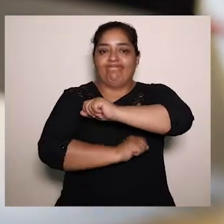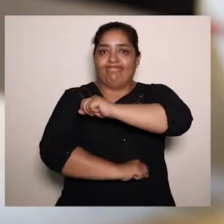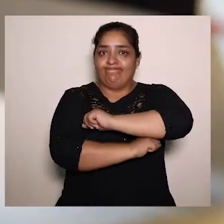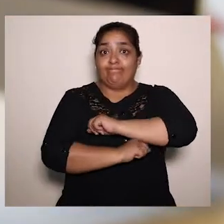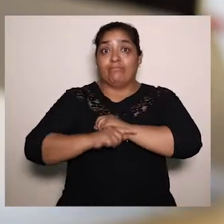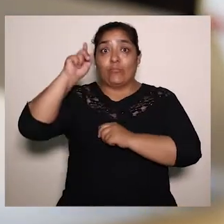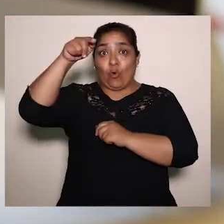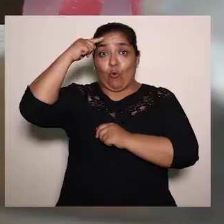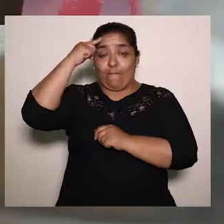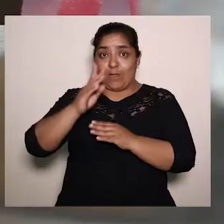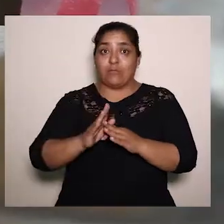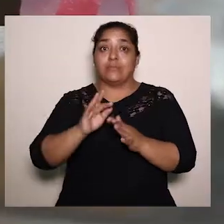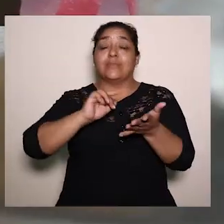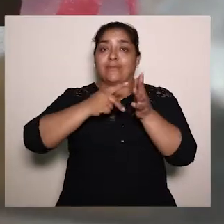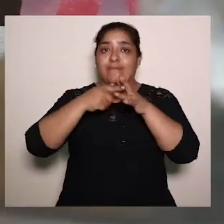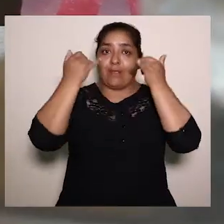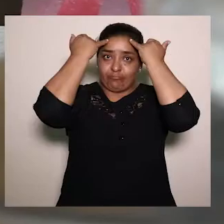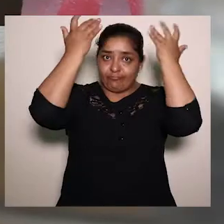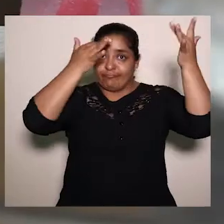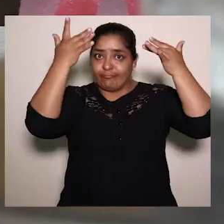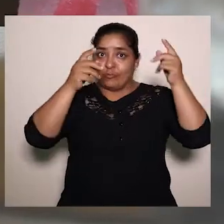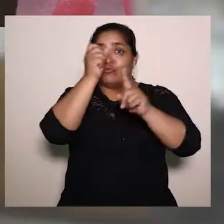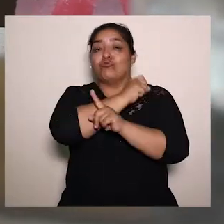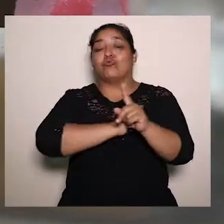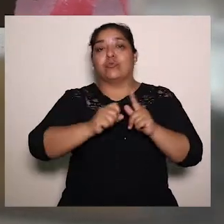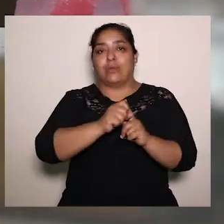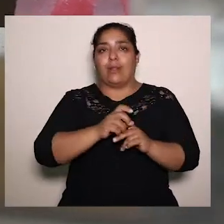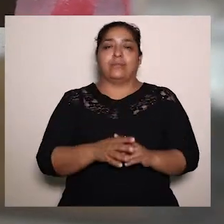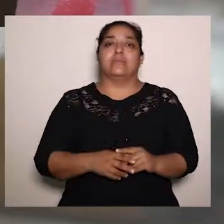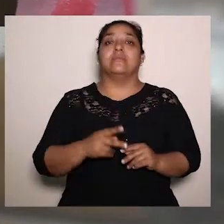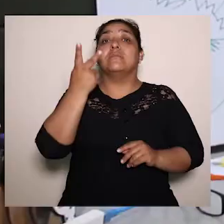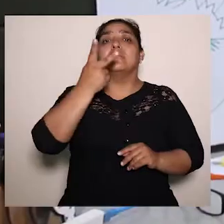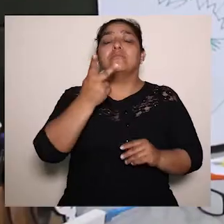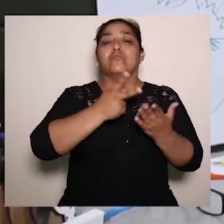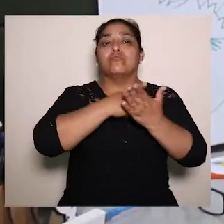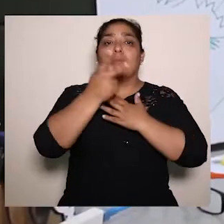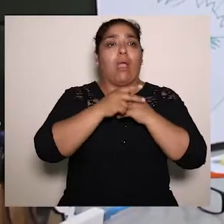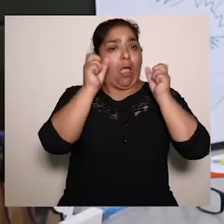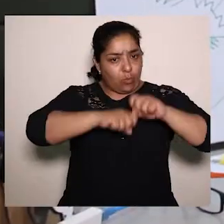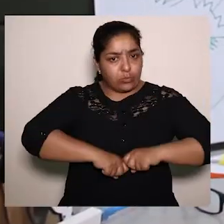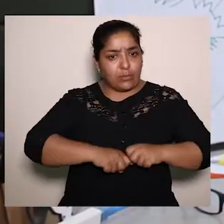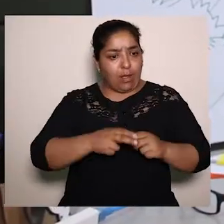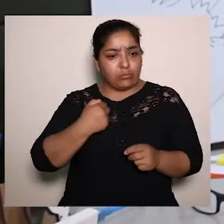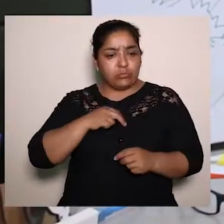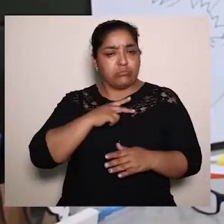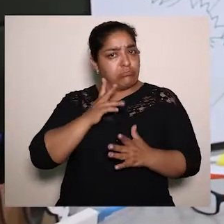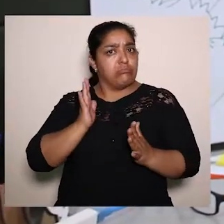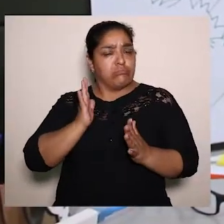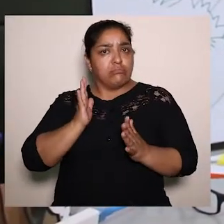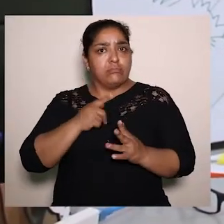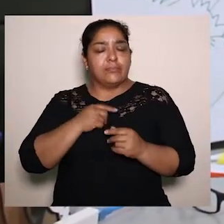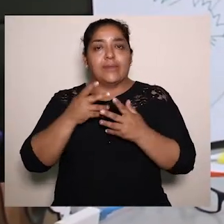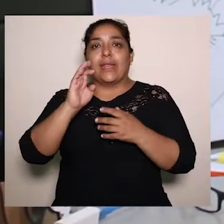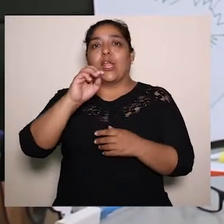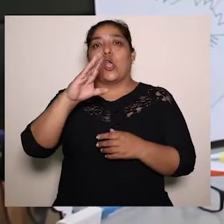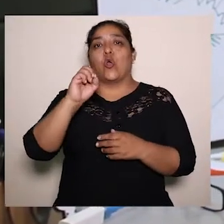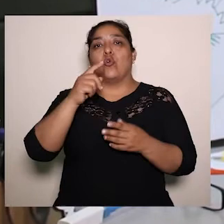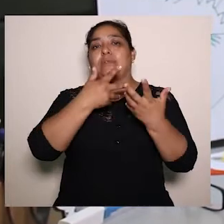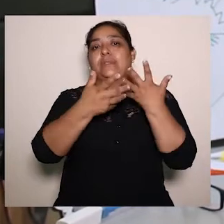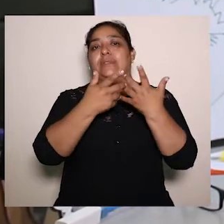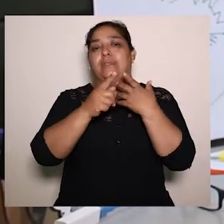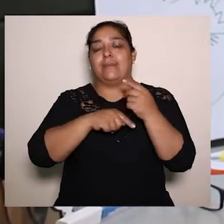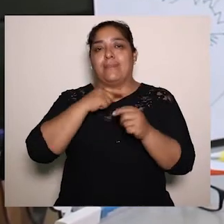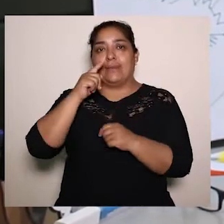los pilares del nuevo gobierno como es la innovación social fueron aprobados dos proyectos de lo que nosotros llamamos el ecosistema